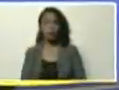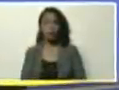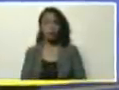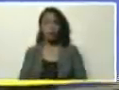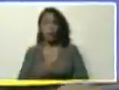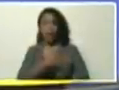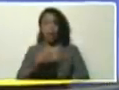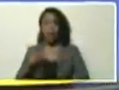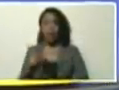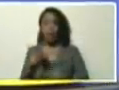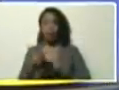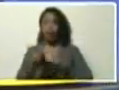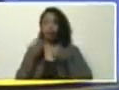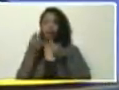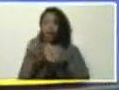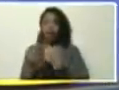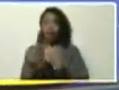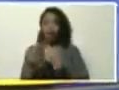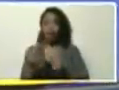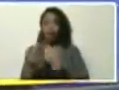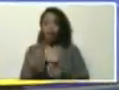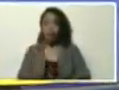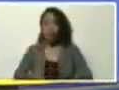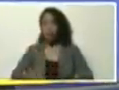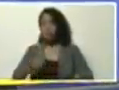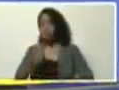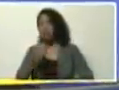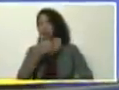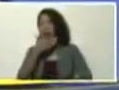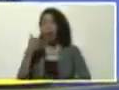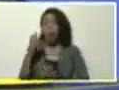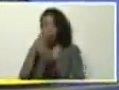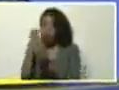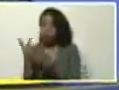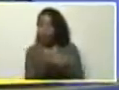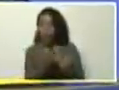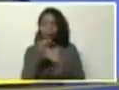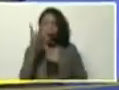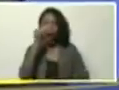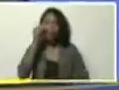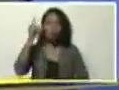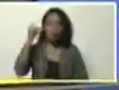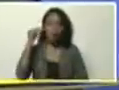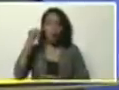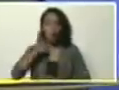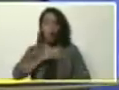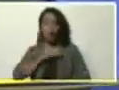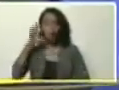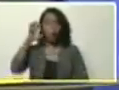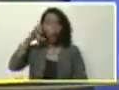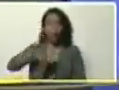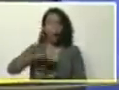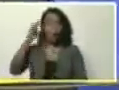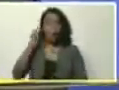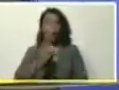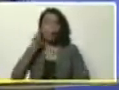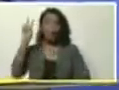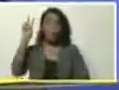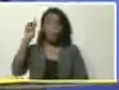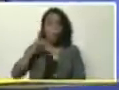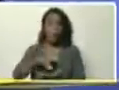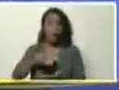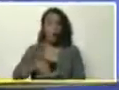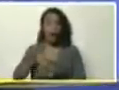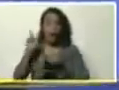Queremos darle la más cordial bienvenida a los hombres y mujeres de nuestro Estado Bolivariano de Miranda a